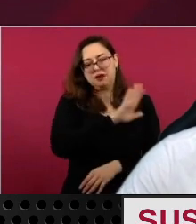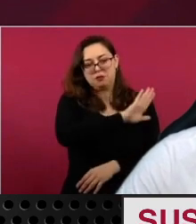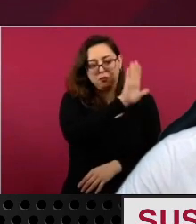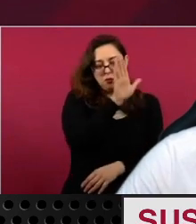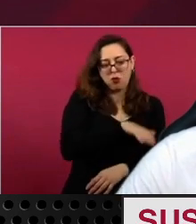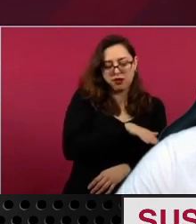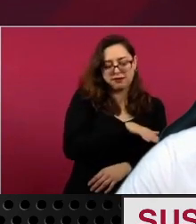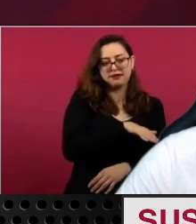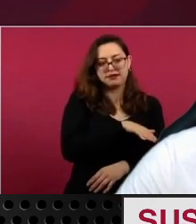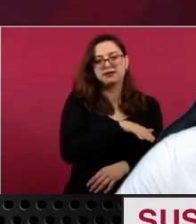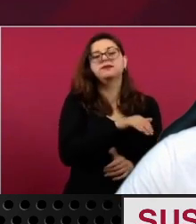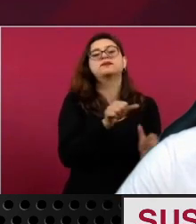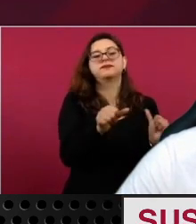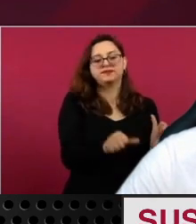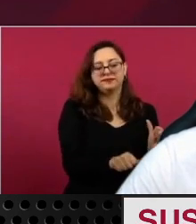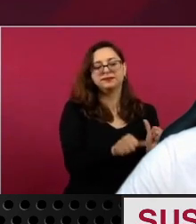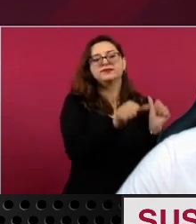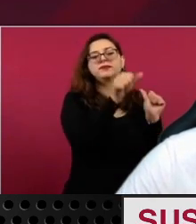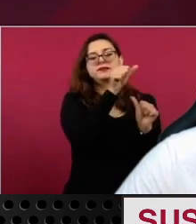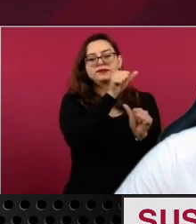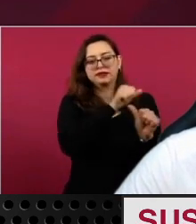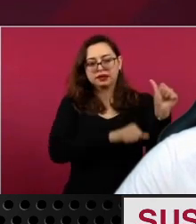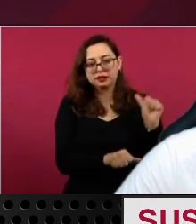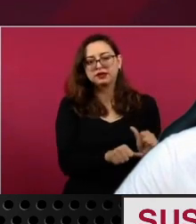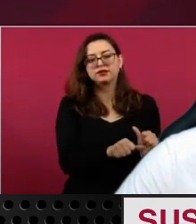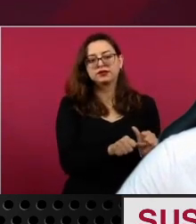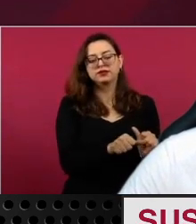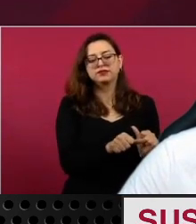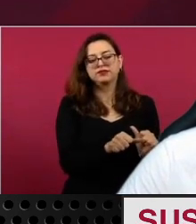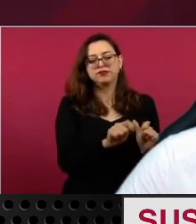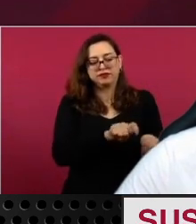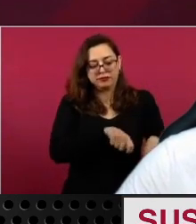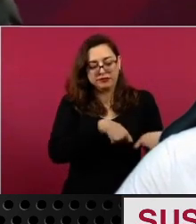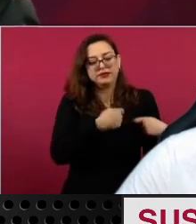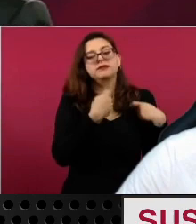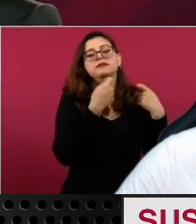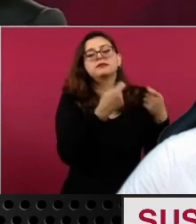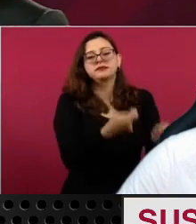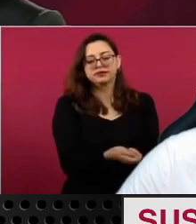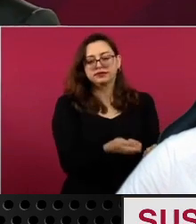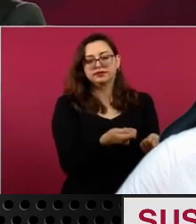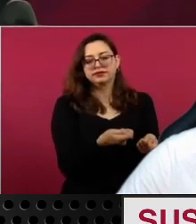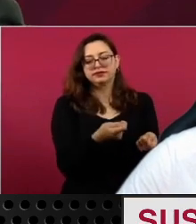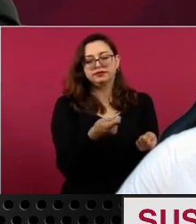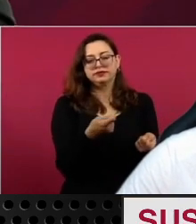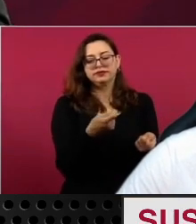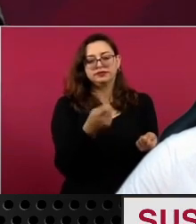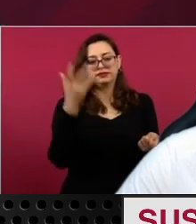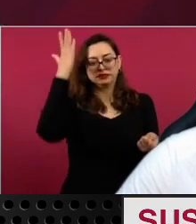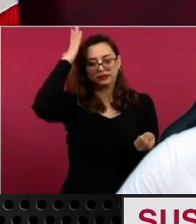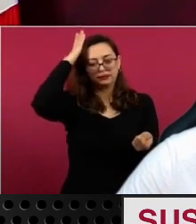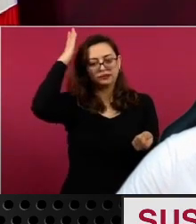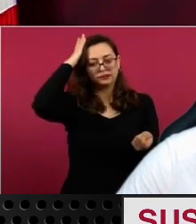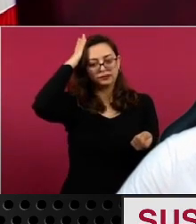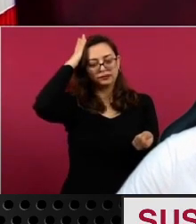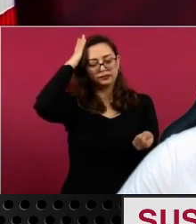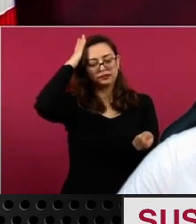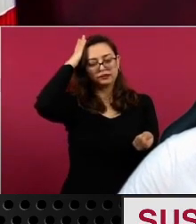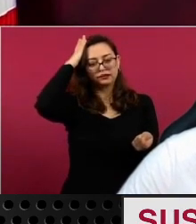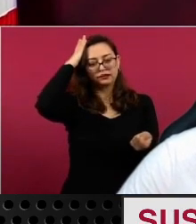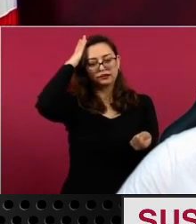que al fallecer queda como heredero de ese